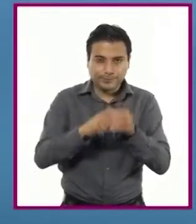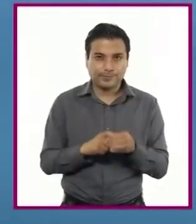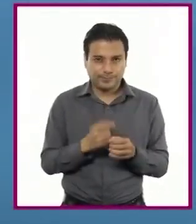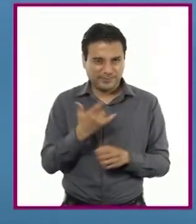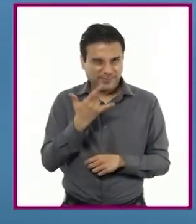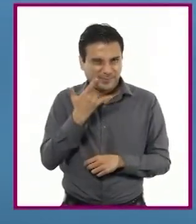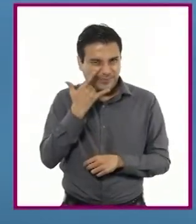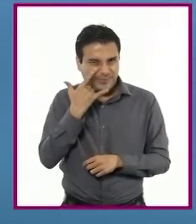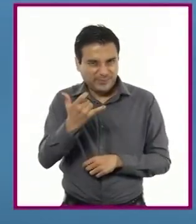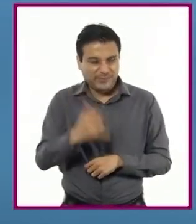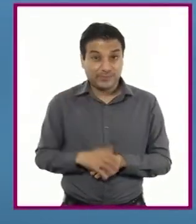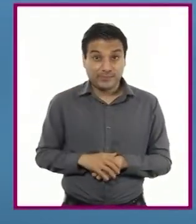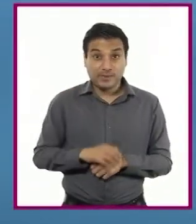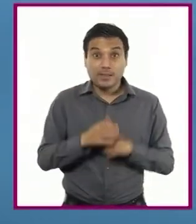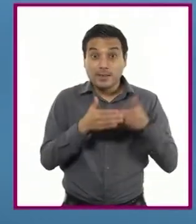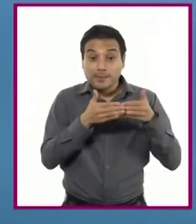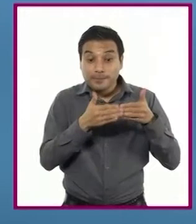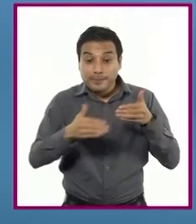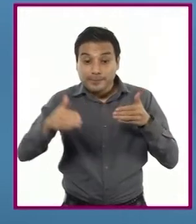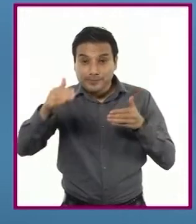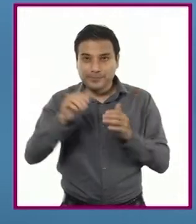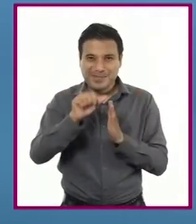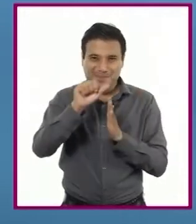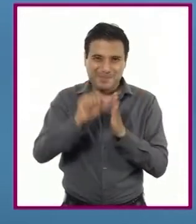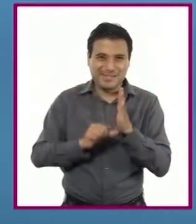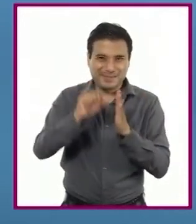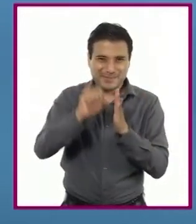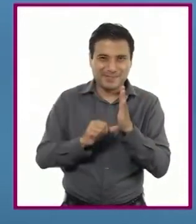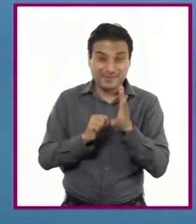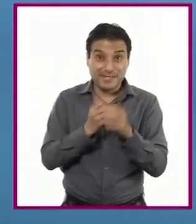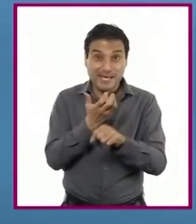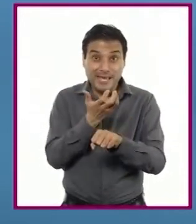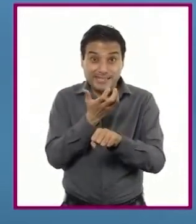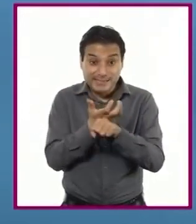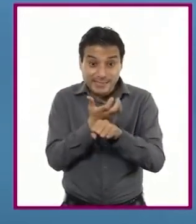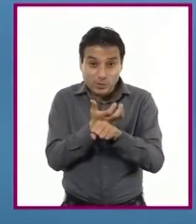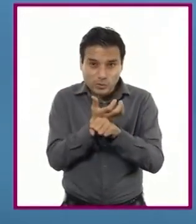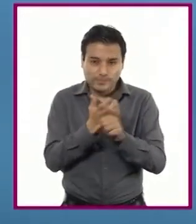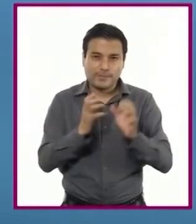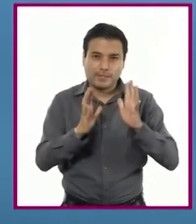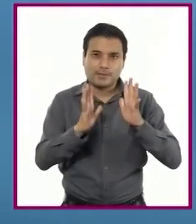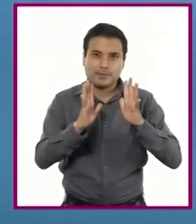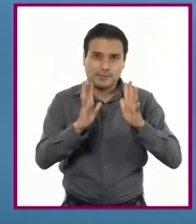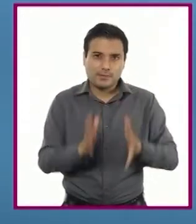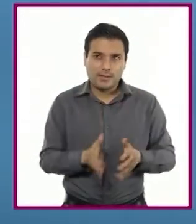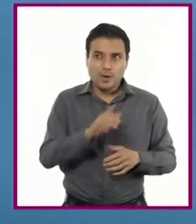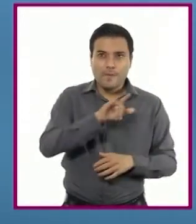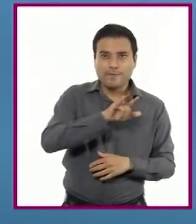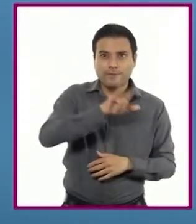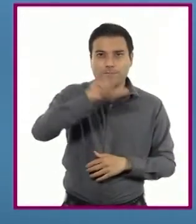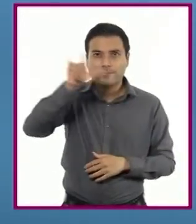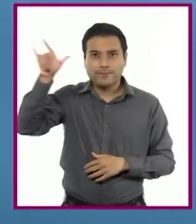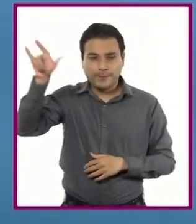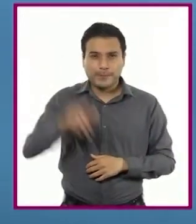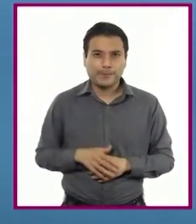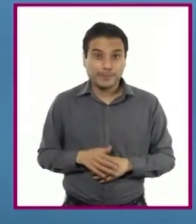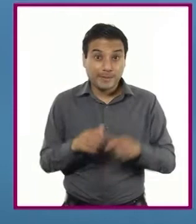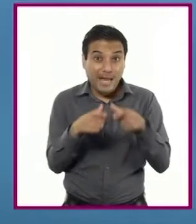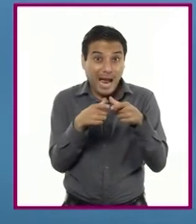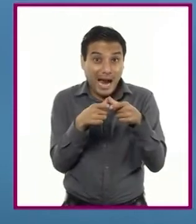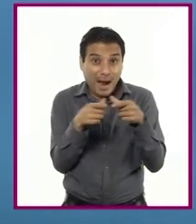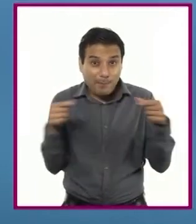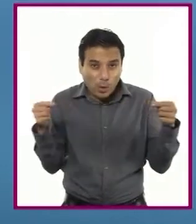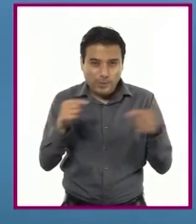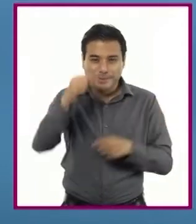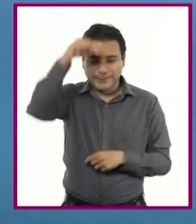a unos meses de que Estados Unidos de América soltara sus bombas atómicas sobre Hiroshima